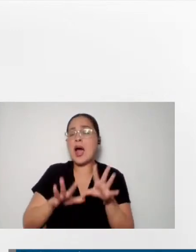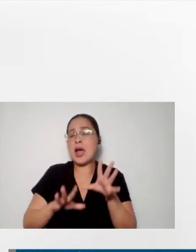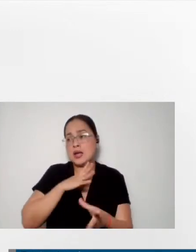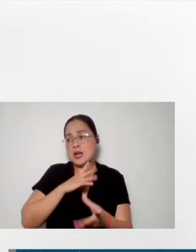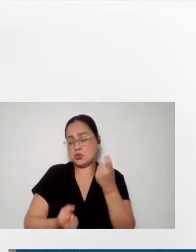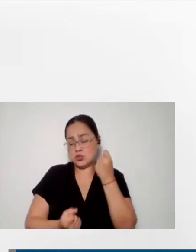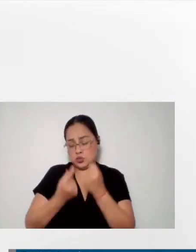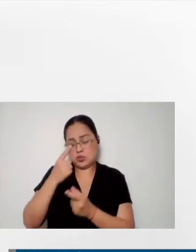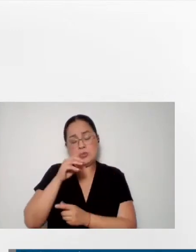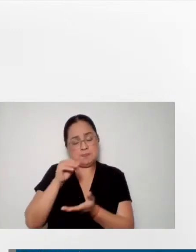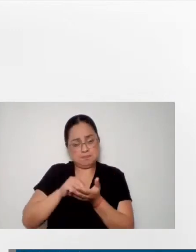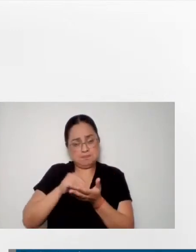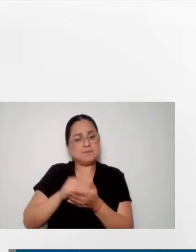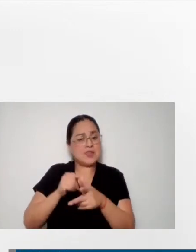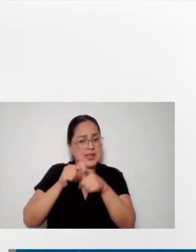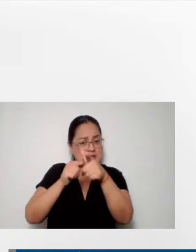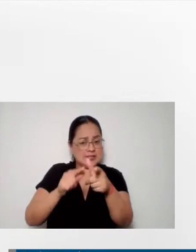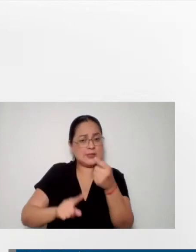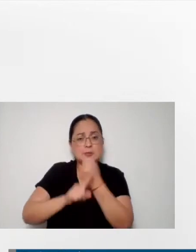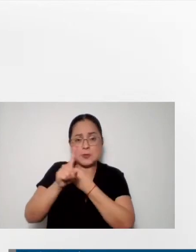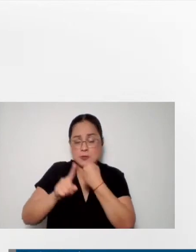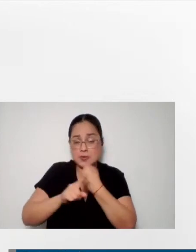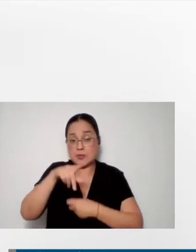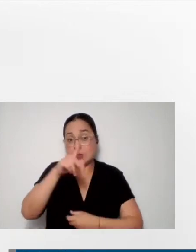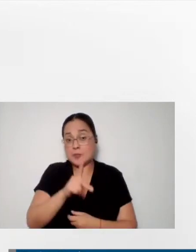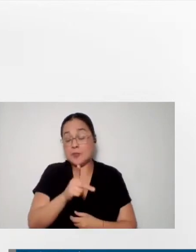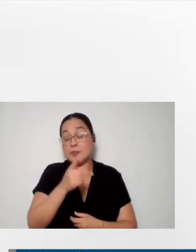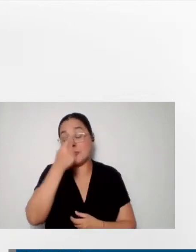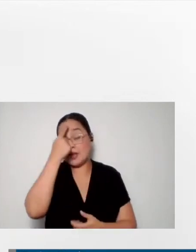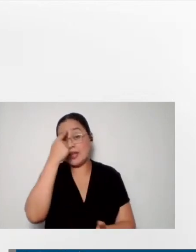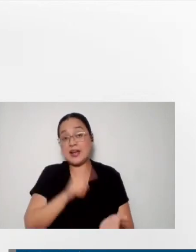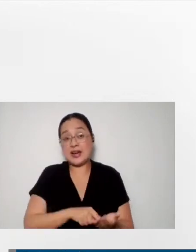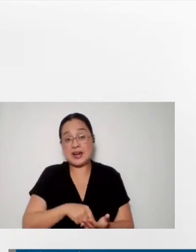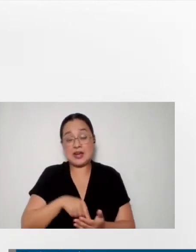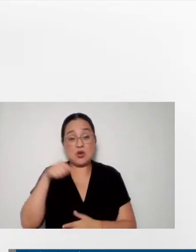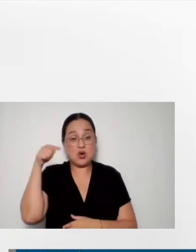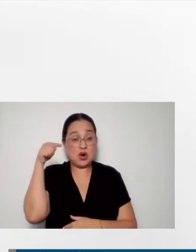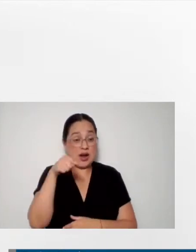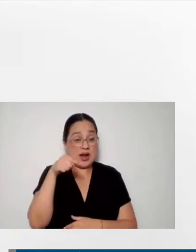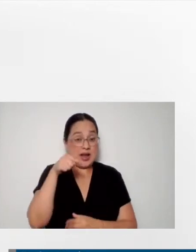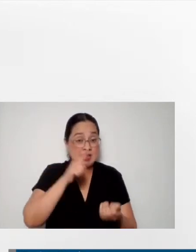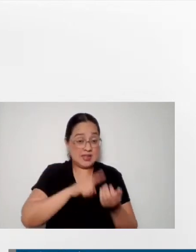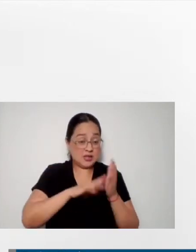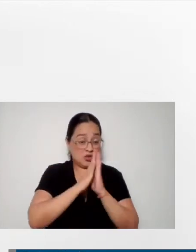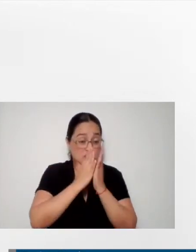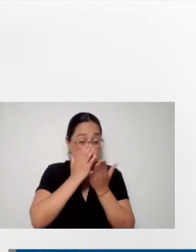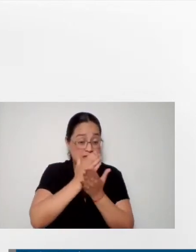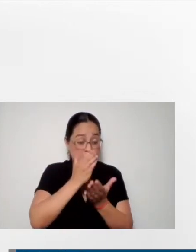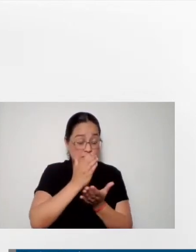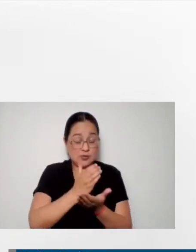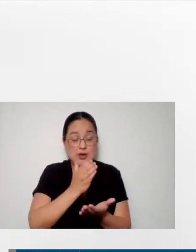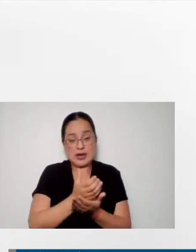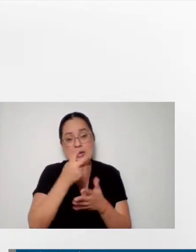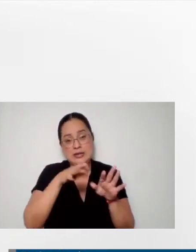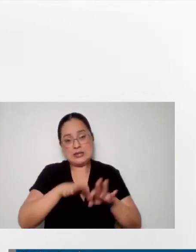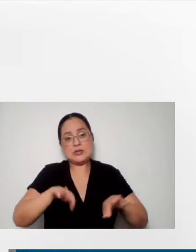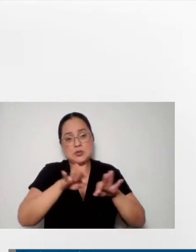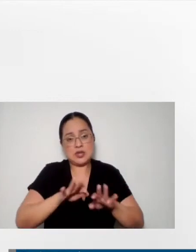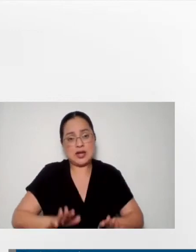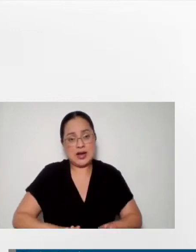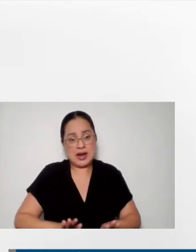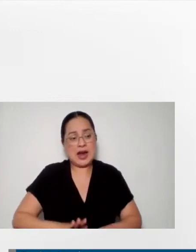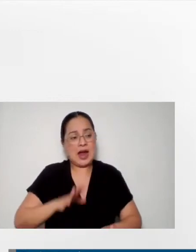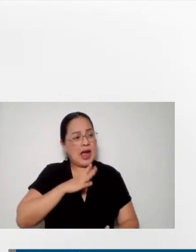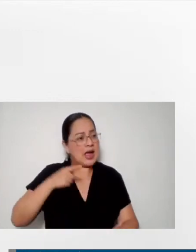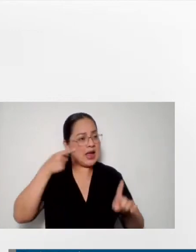que esa es una de las particularidades de los cuadernos de jurisprudencia. Nos dejan ver casos